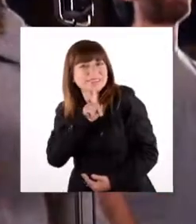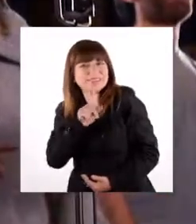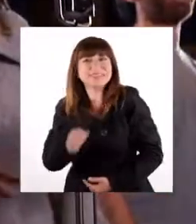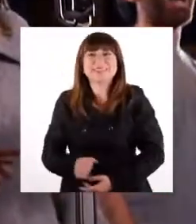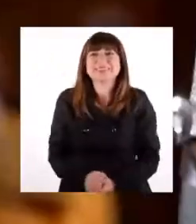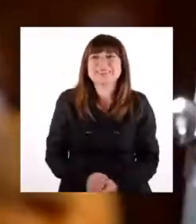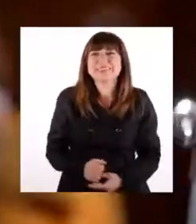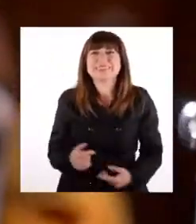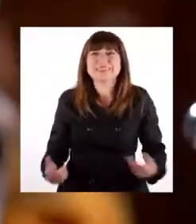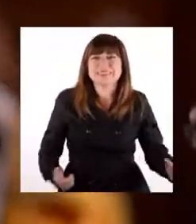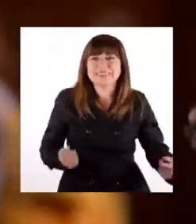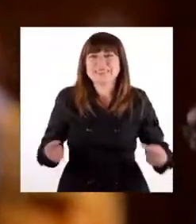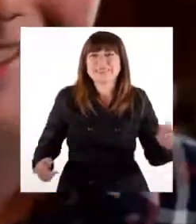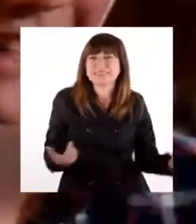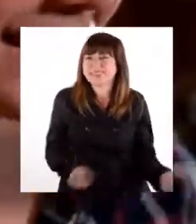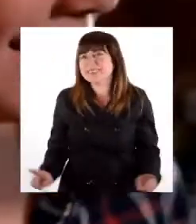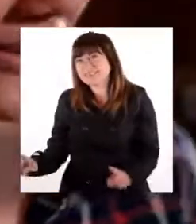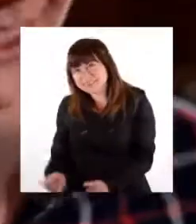José Antonio Kast.